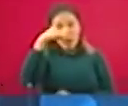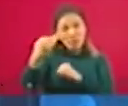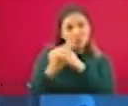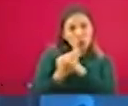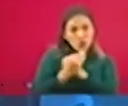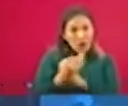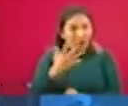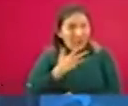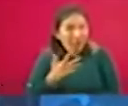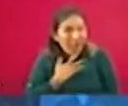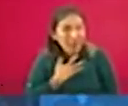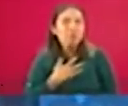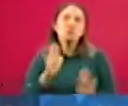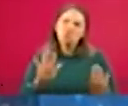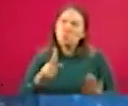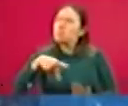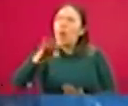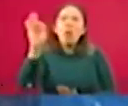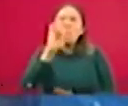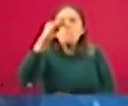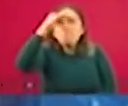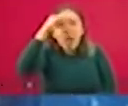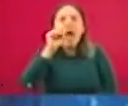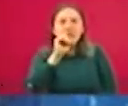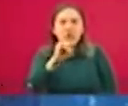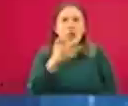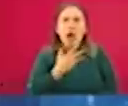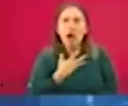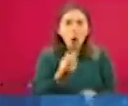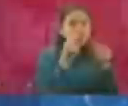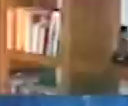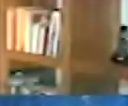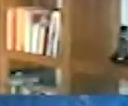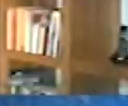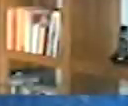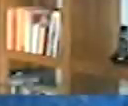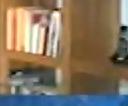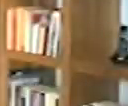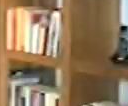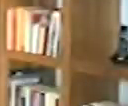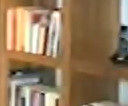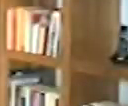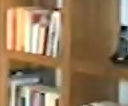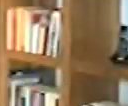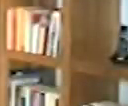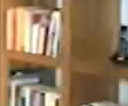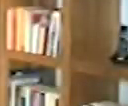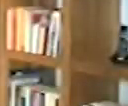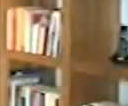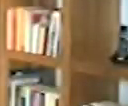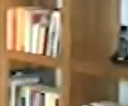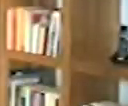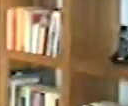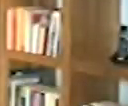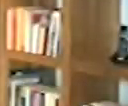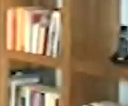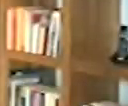parece? Por supuesto, con muchísimo gusto, Joaquín. Estamos al pendiente. Y le aprecio la confianza de contestarme, el doctor Hugo